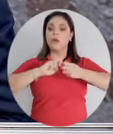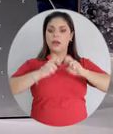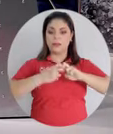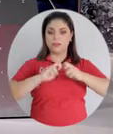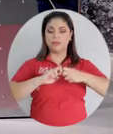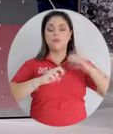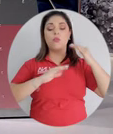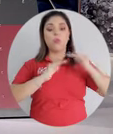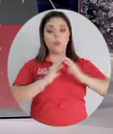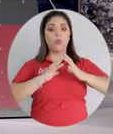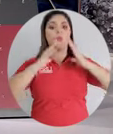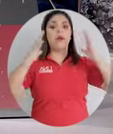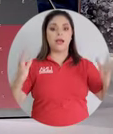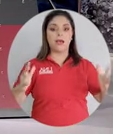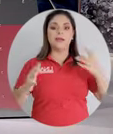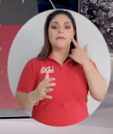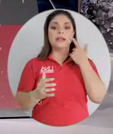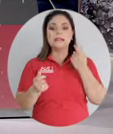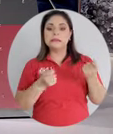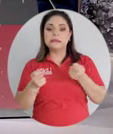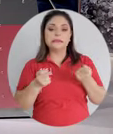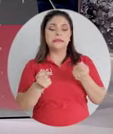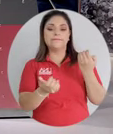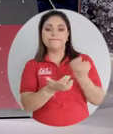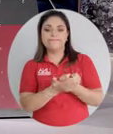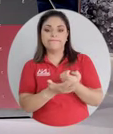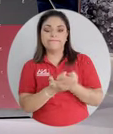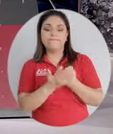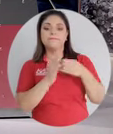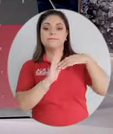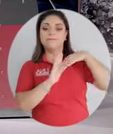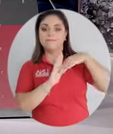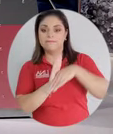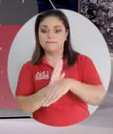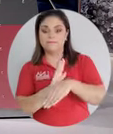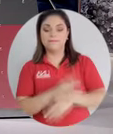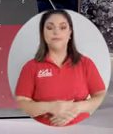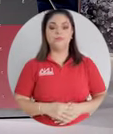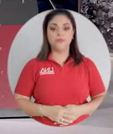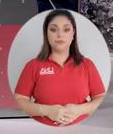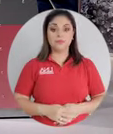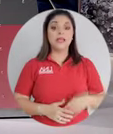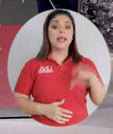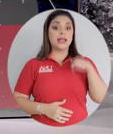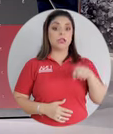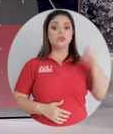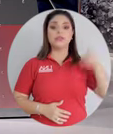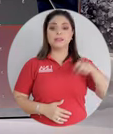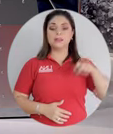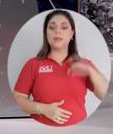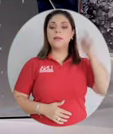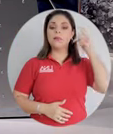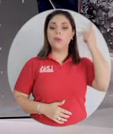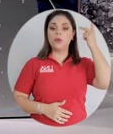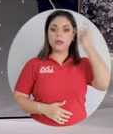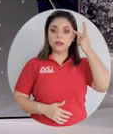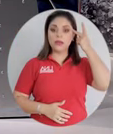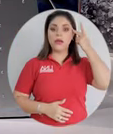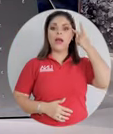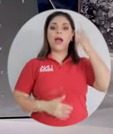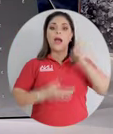teniendo problemas mayores para sortear los problemas de la crisis. Esto requiere también de política